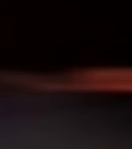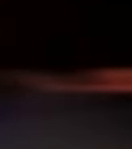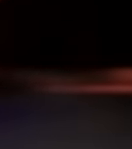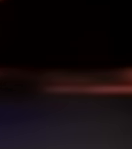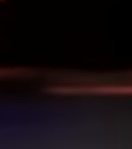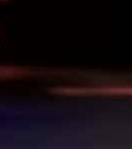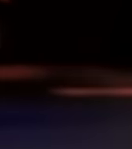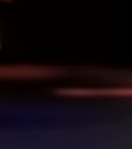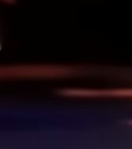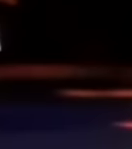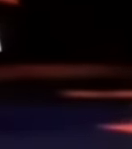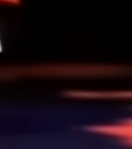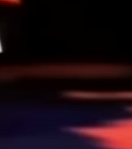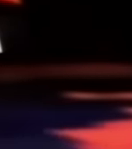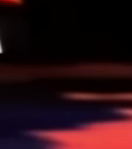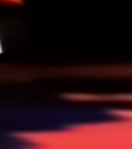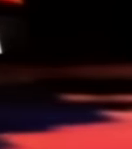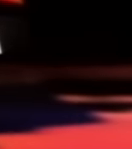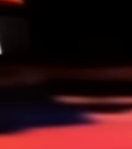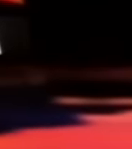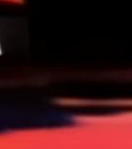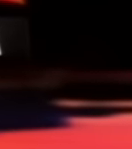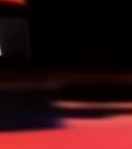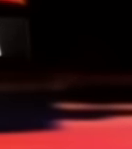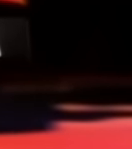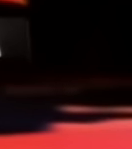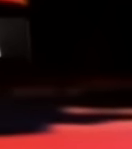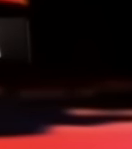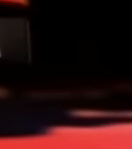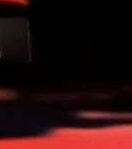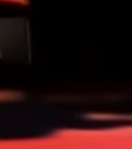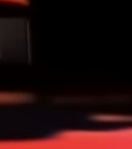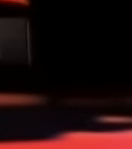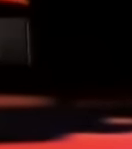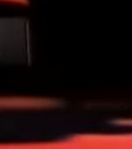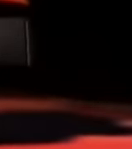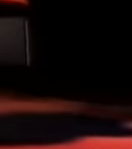Telerama Noticias presenta su segmento Entrevista.